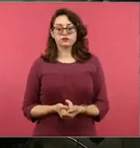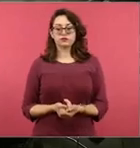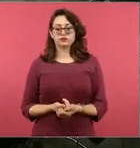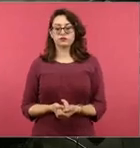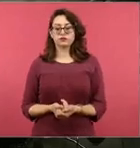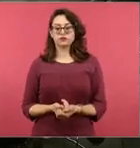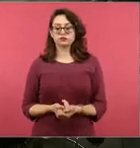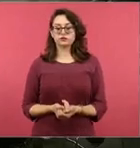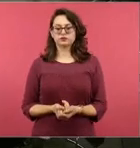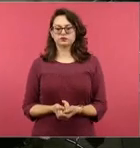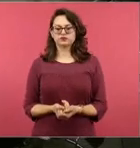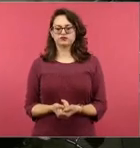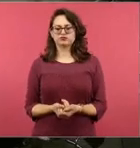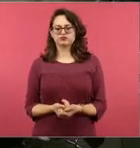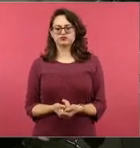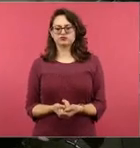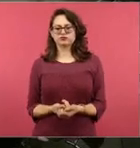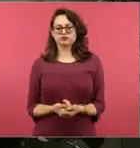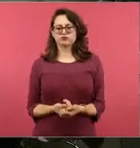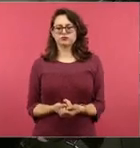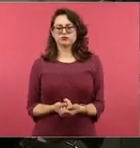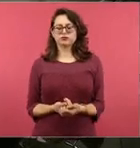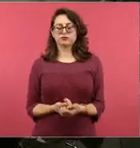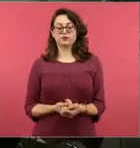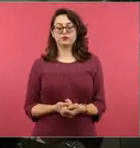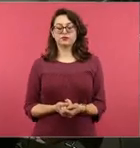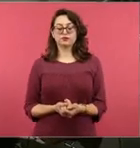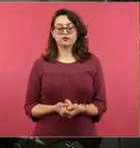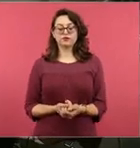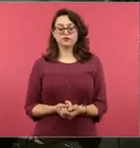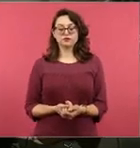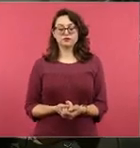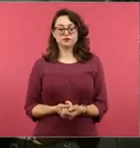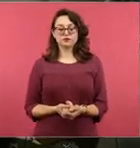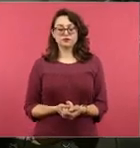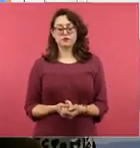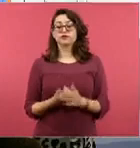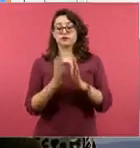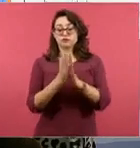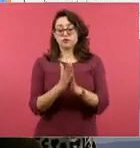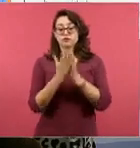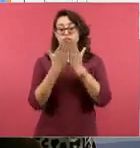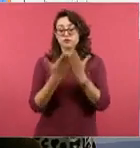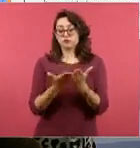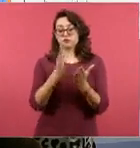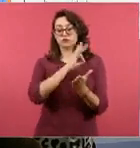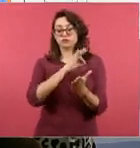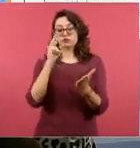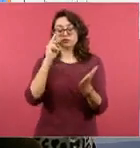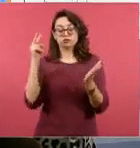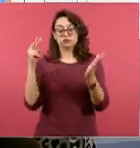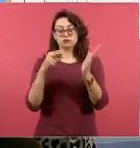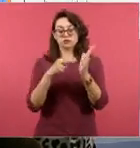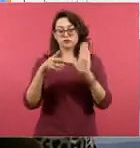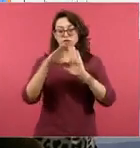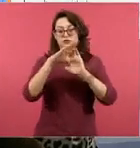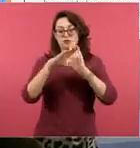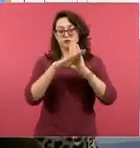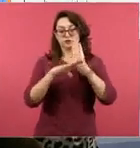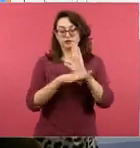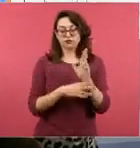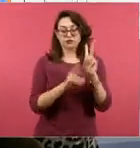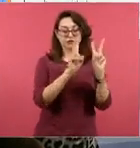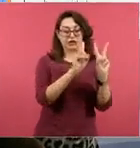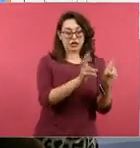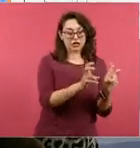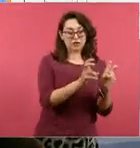Ahora bien, los libros de texto, una vez más, nos acercamos a esta parte de los artículos académicos. Cada campo formativo